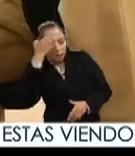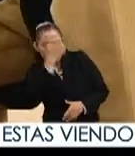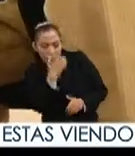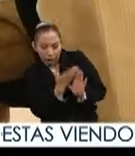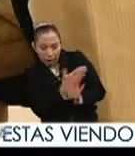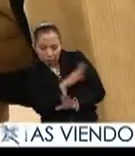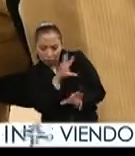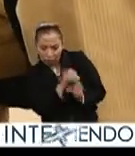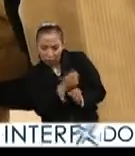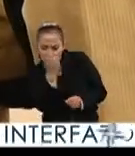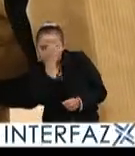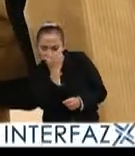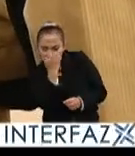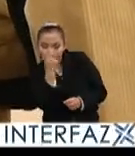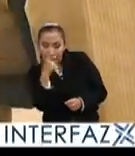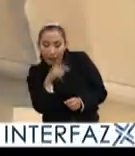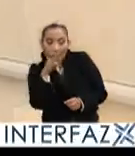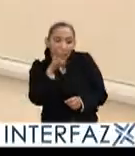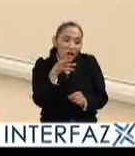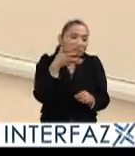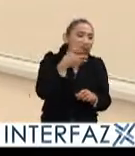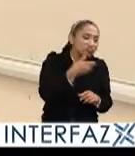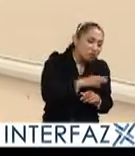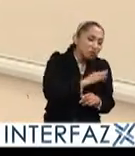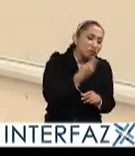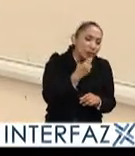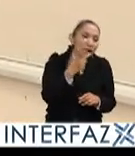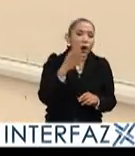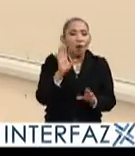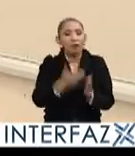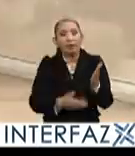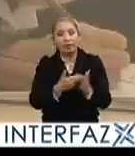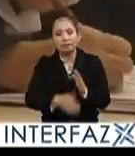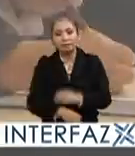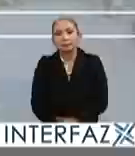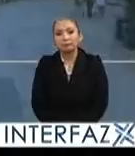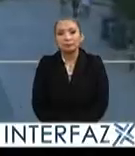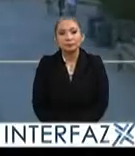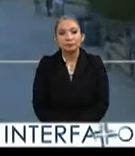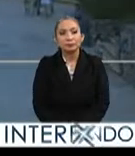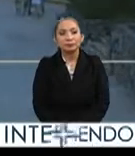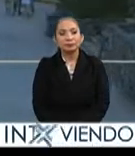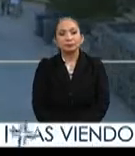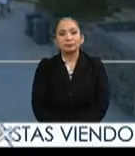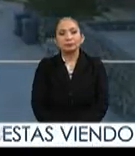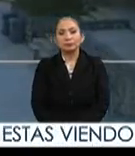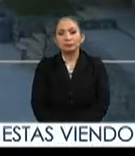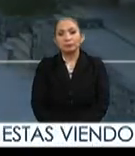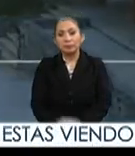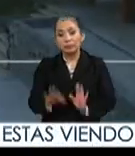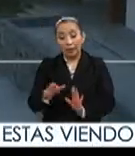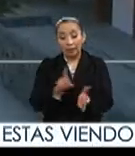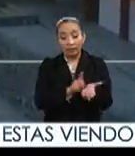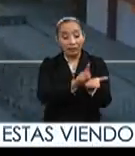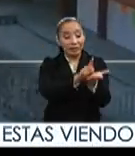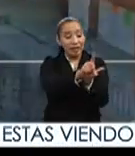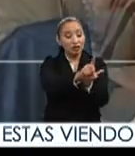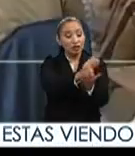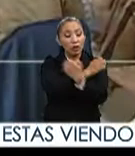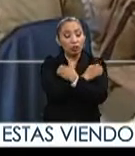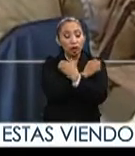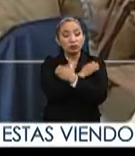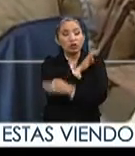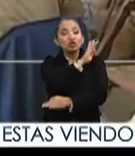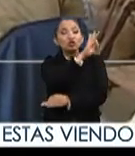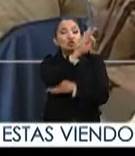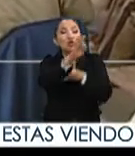diagnóstico integral para ponderar los alcances y también los retos. El derecho a la educación es para todos